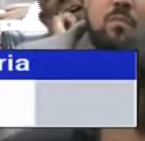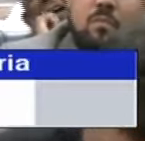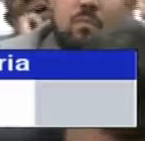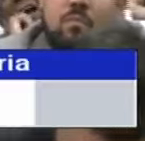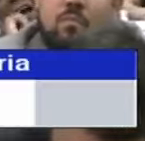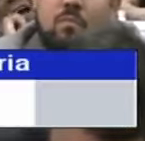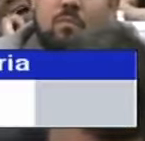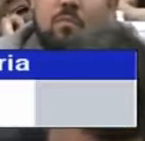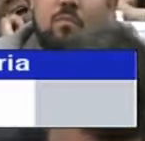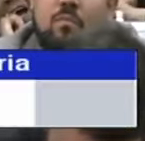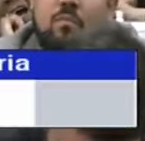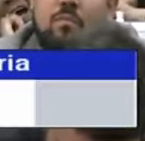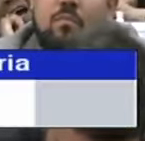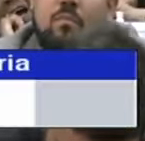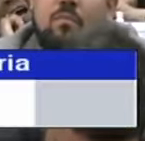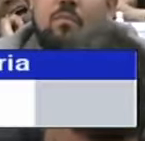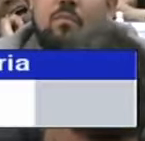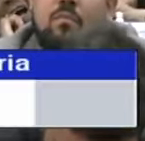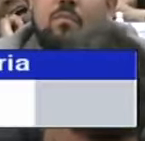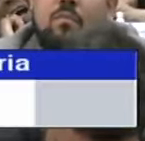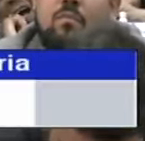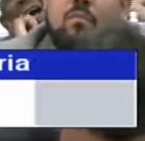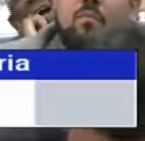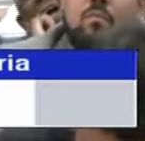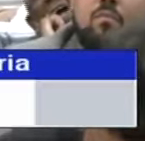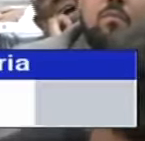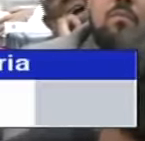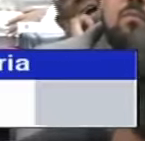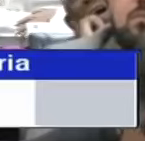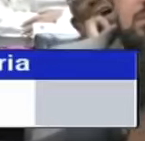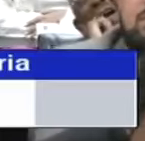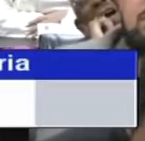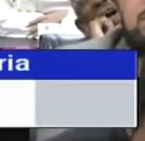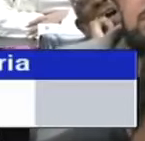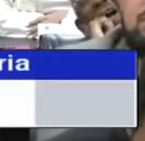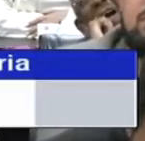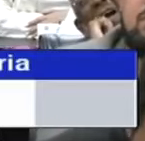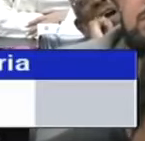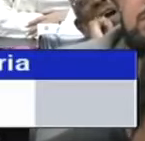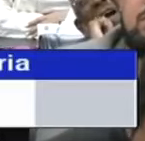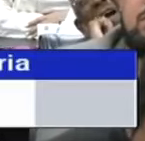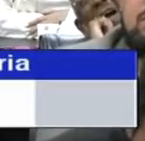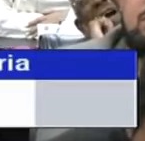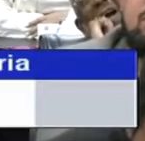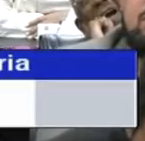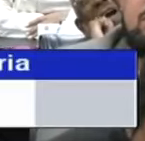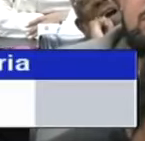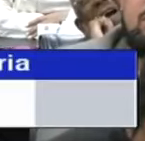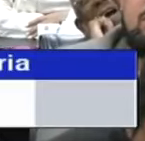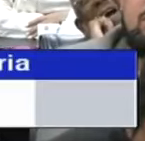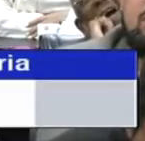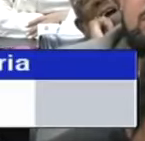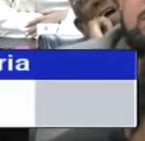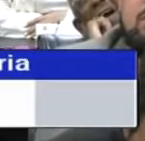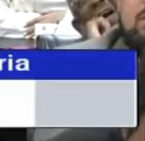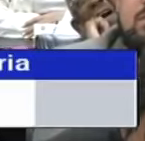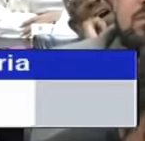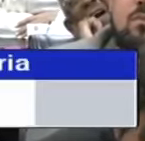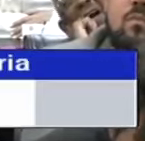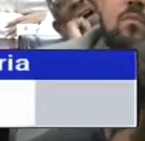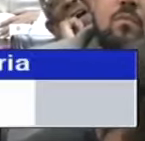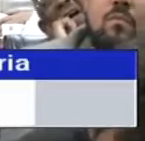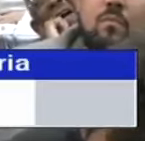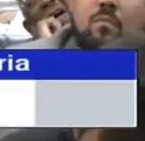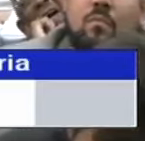Discapacidad. Nuestra labor legislativa ha dado fruto, dando luz a leyes específicas